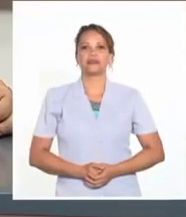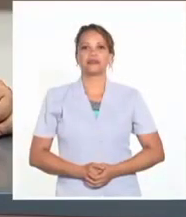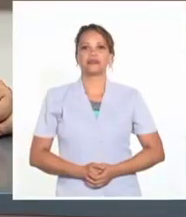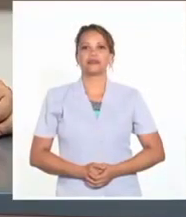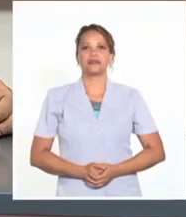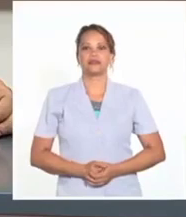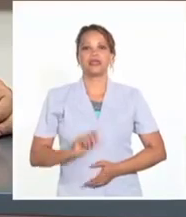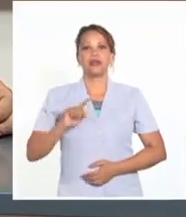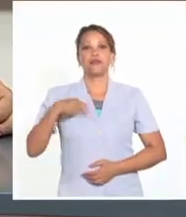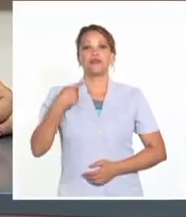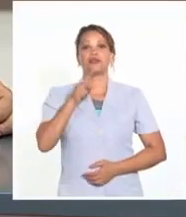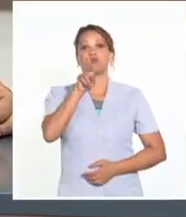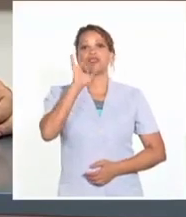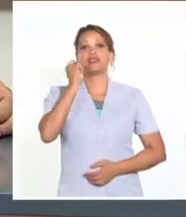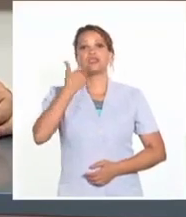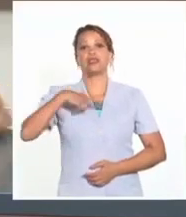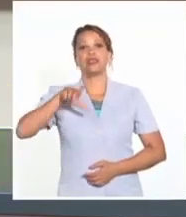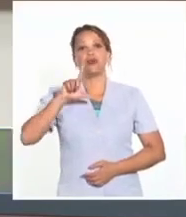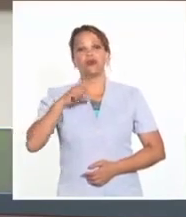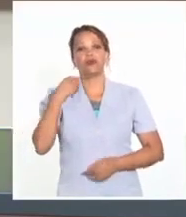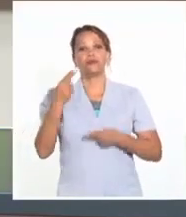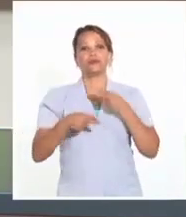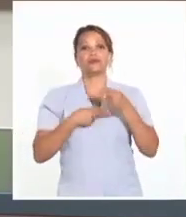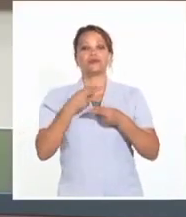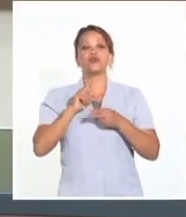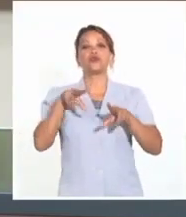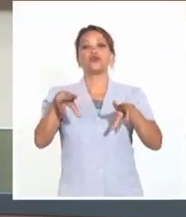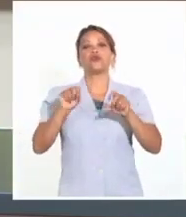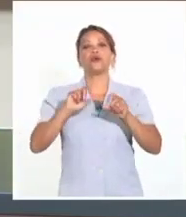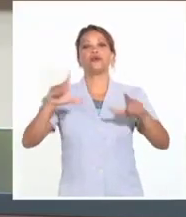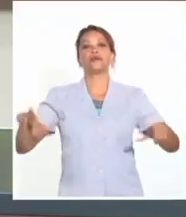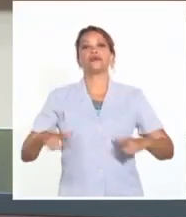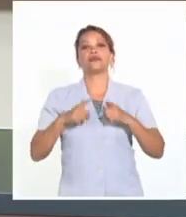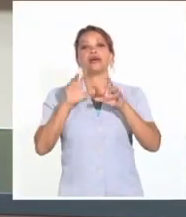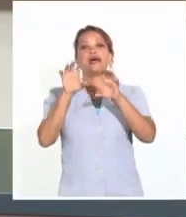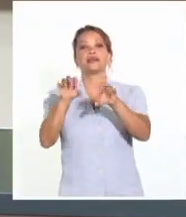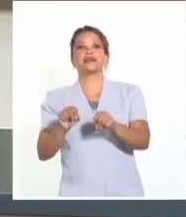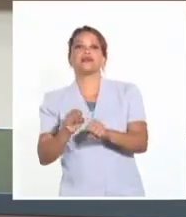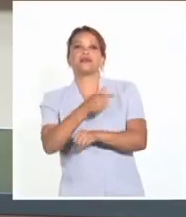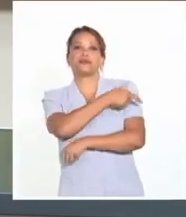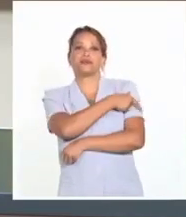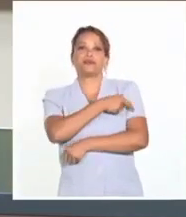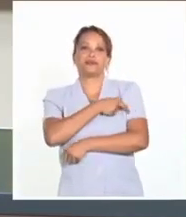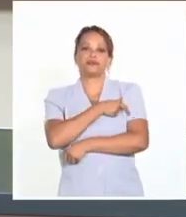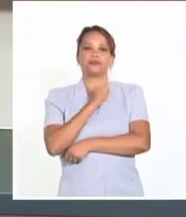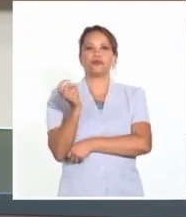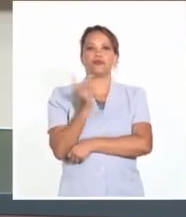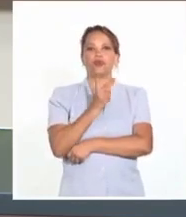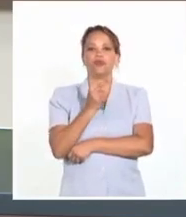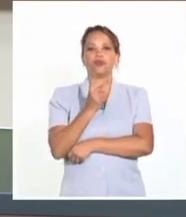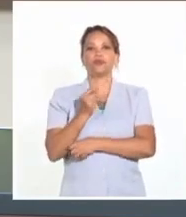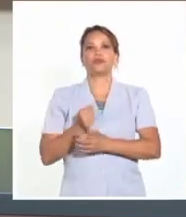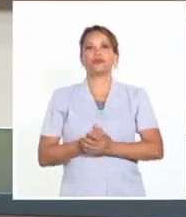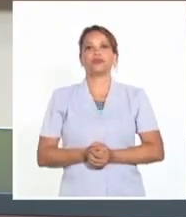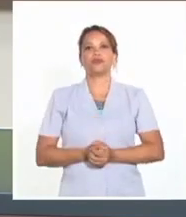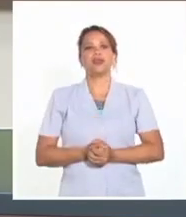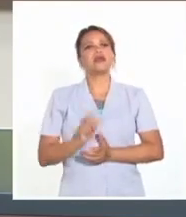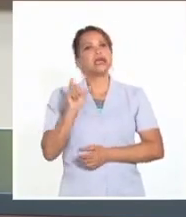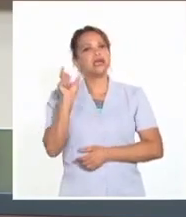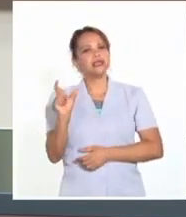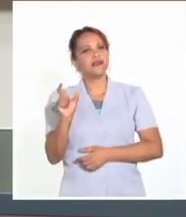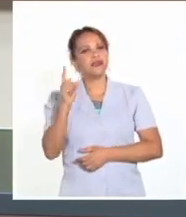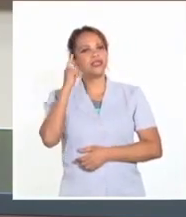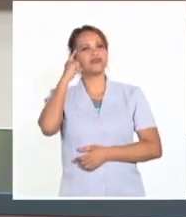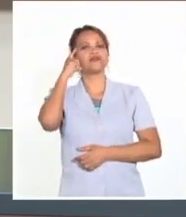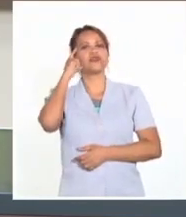el próximo 26 de julio celebraremos un nuevo aniversario del asalto a los cuarteles Moncada y Carlos Manuel de Céspedes en esta fecha memorable